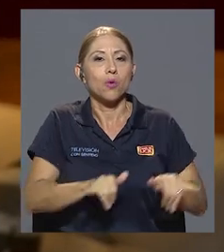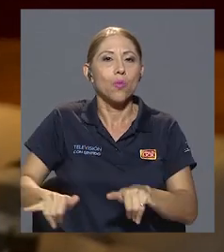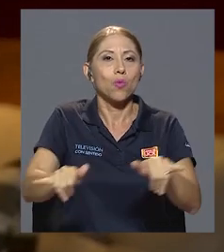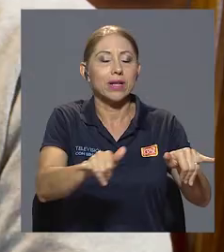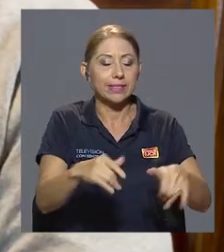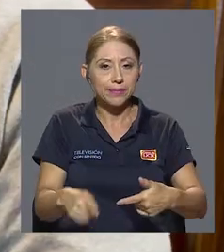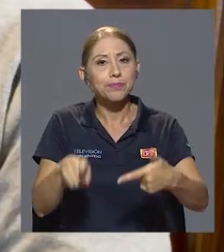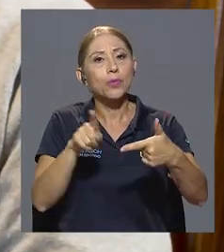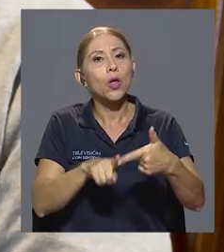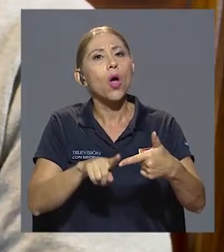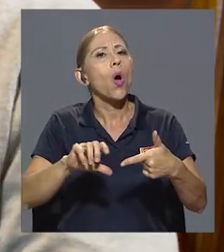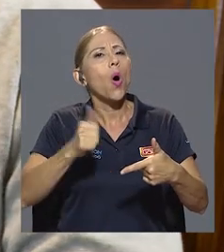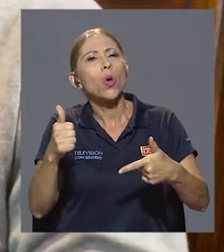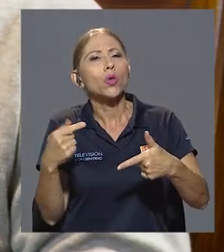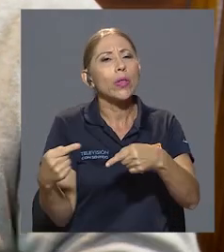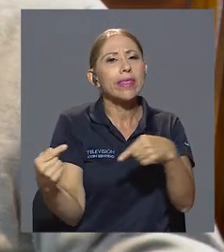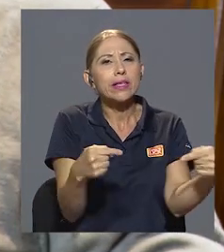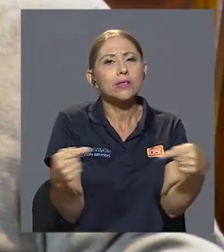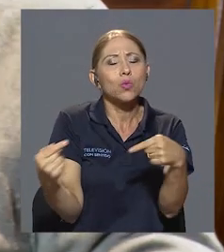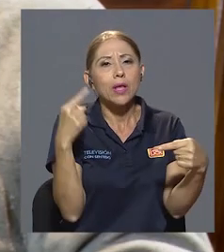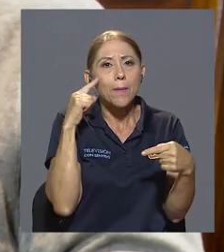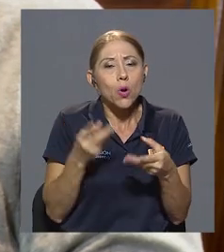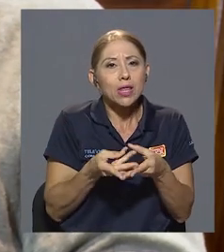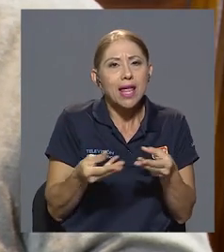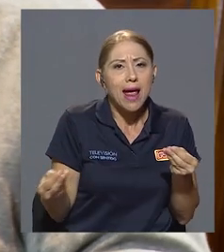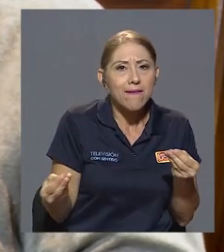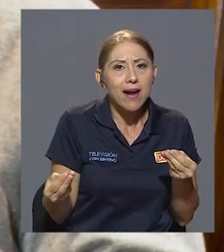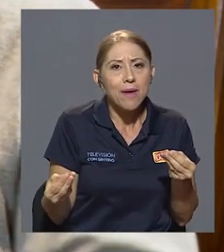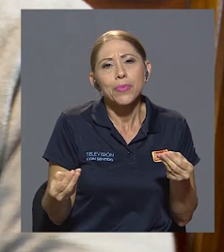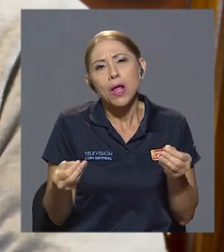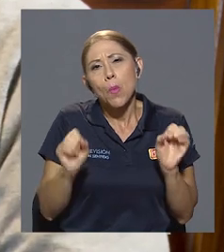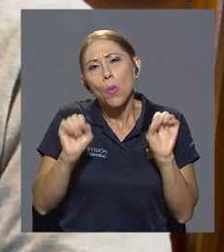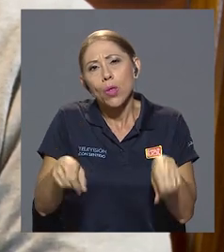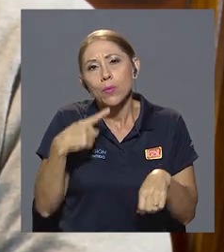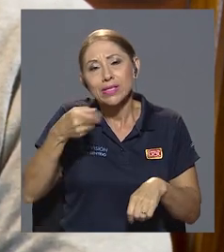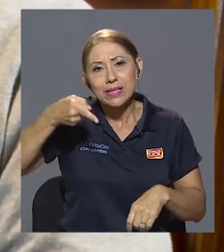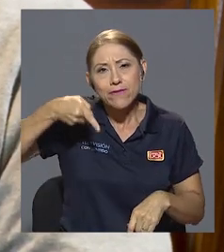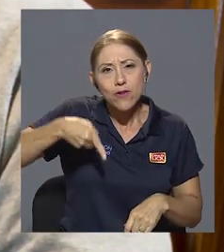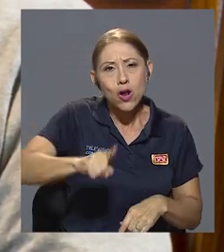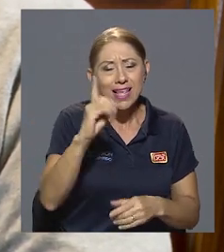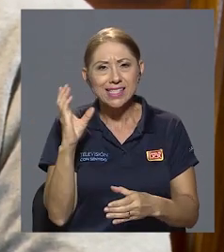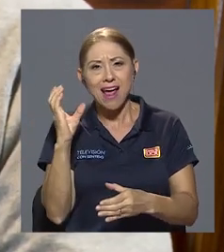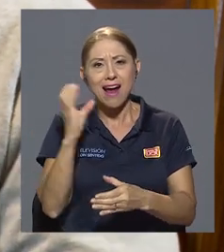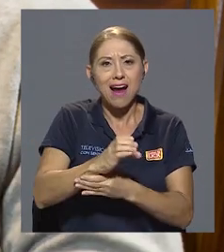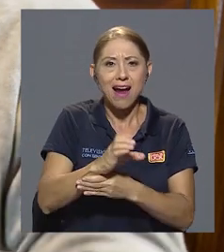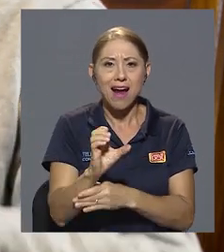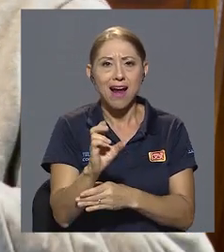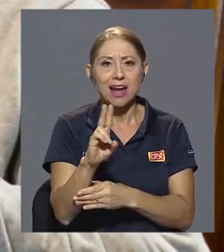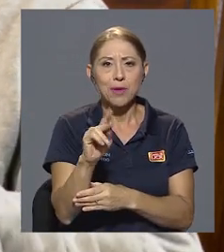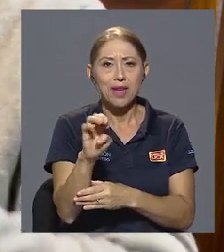los territorios en más podríamos decir la violencia criminal que